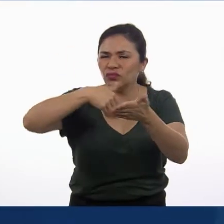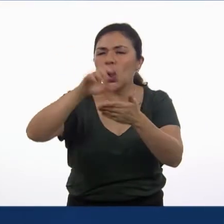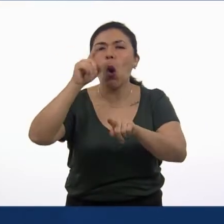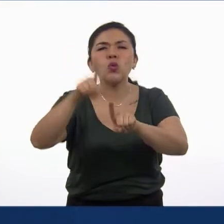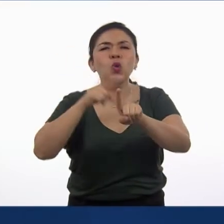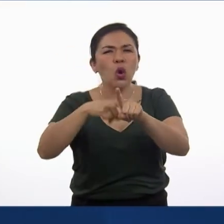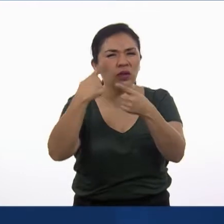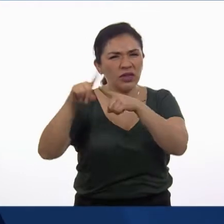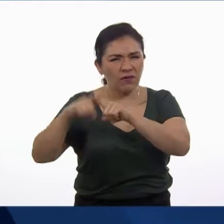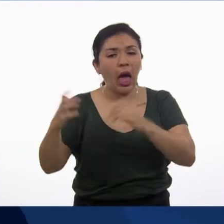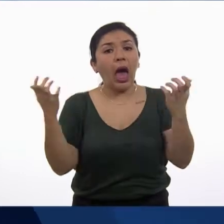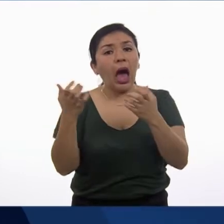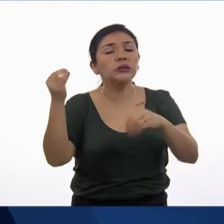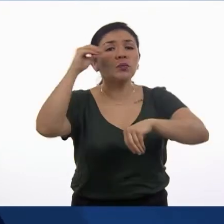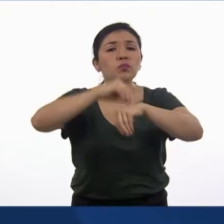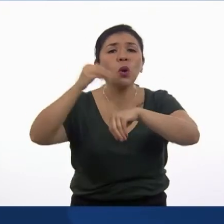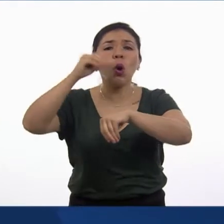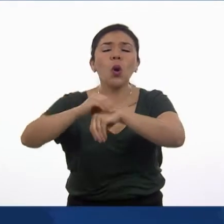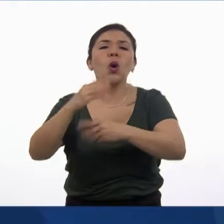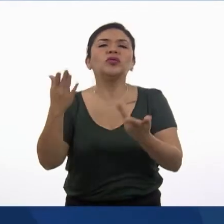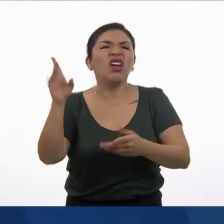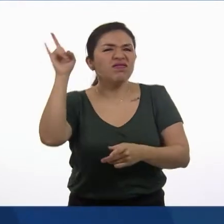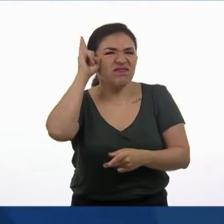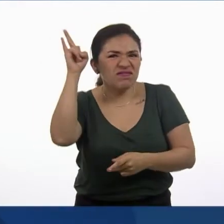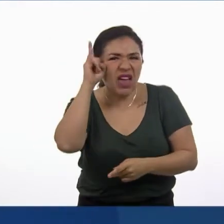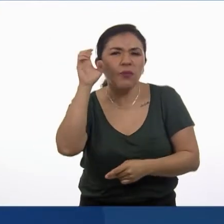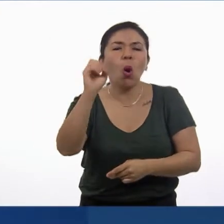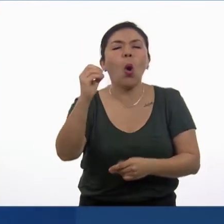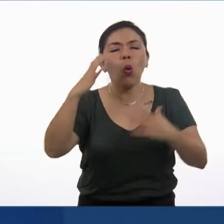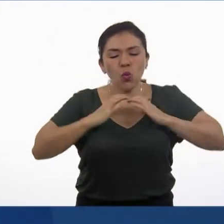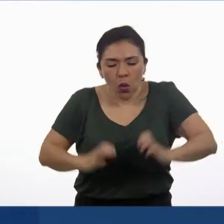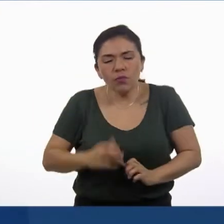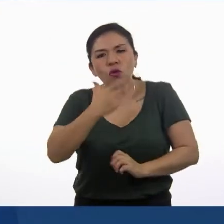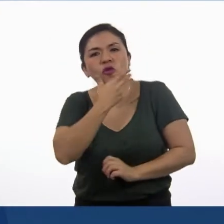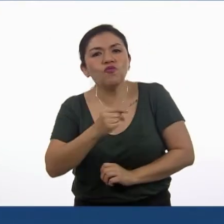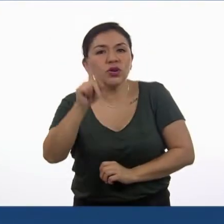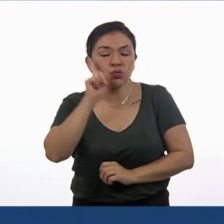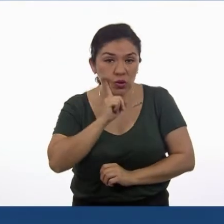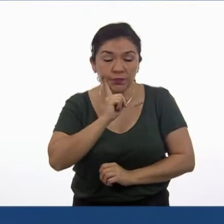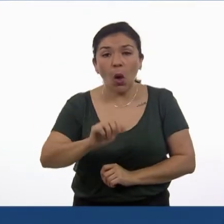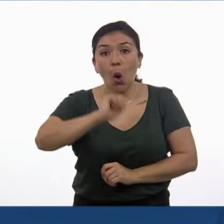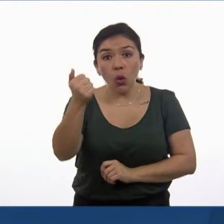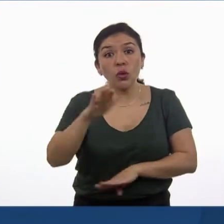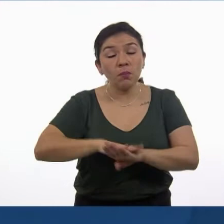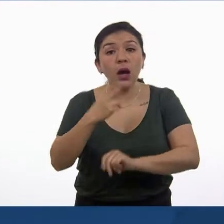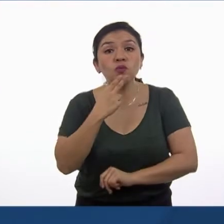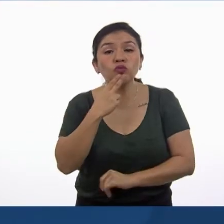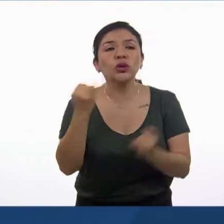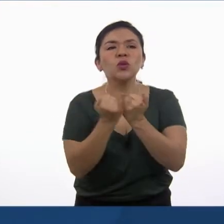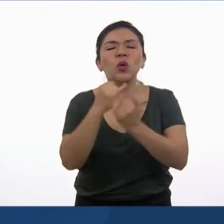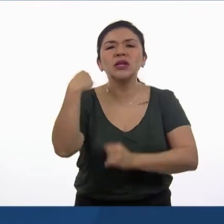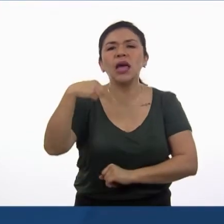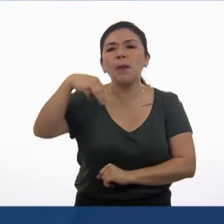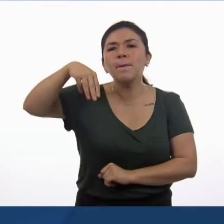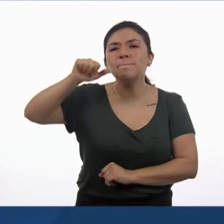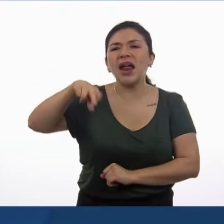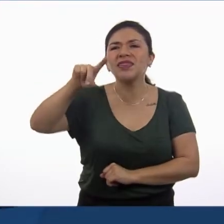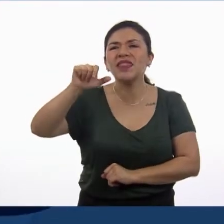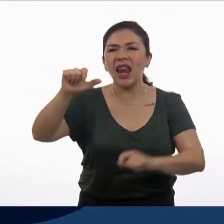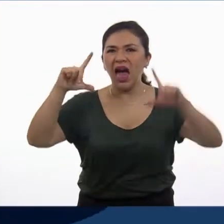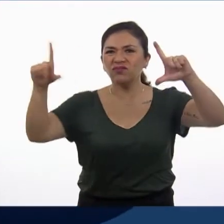masculinos y femeninos, hadas y demonios. Otro recurso muy difundido fueron los mandalas,